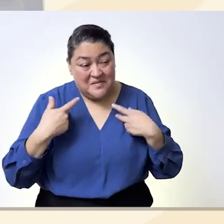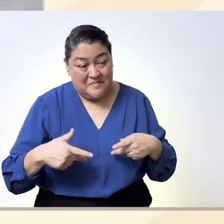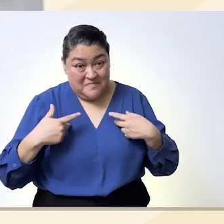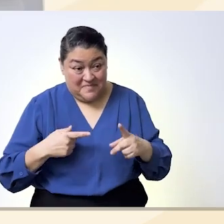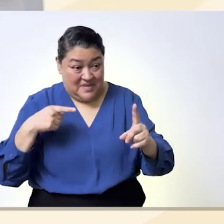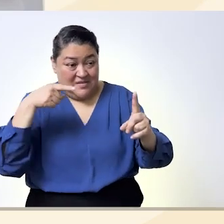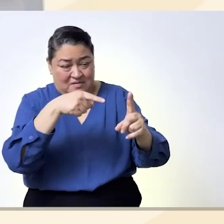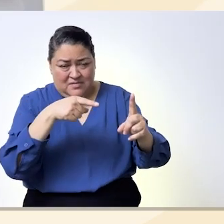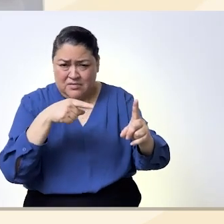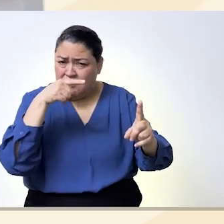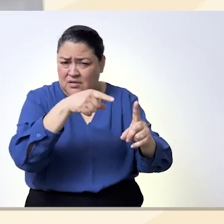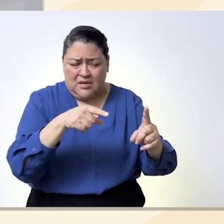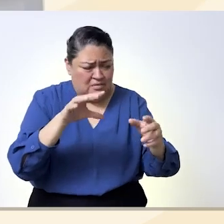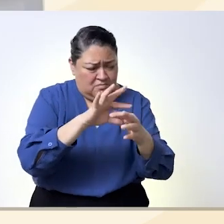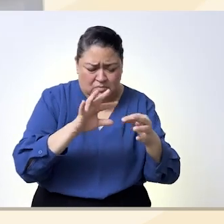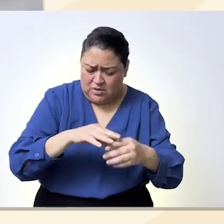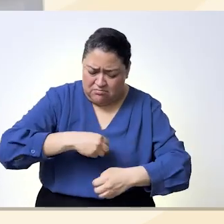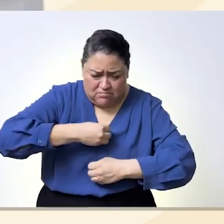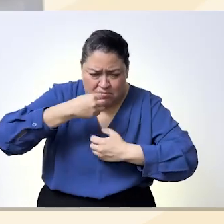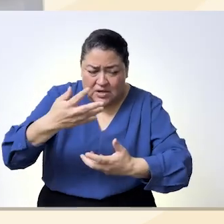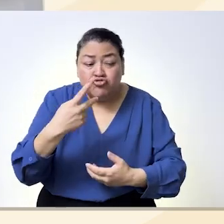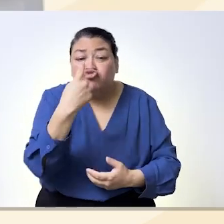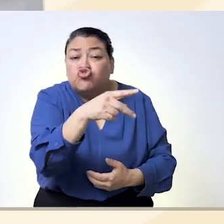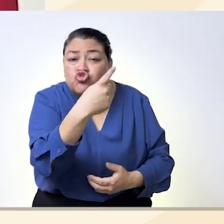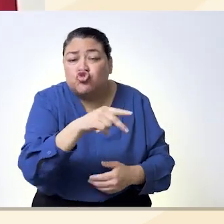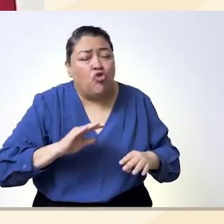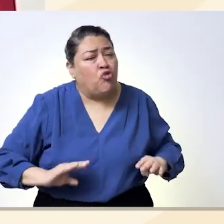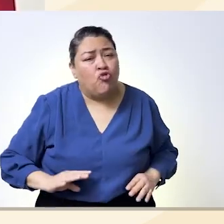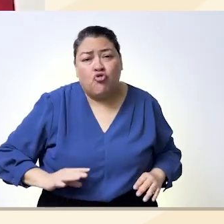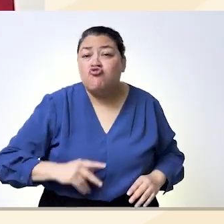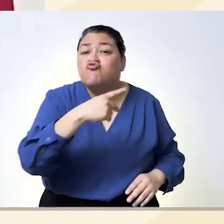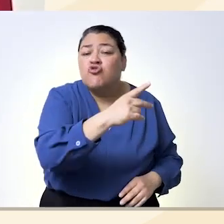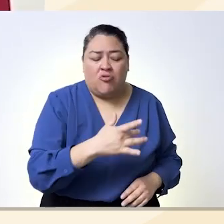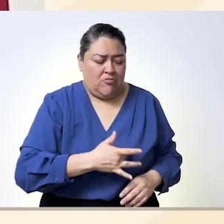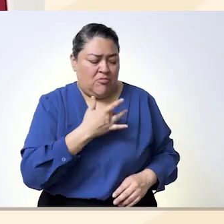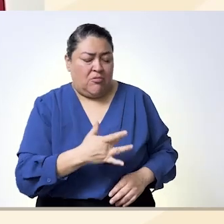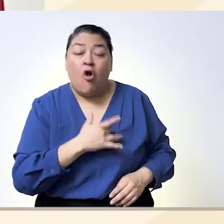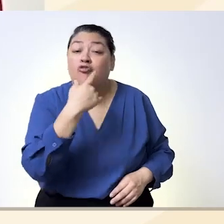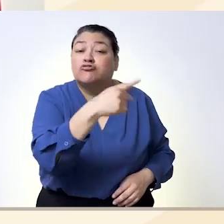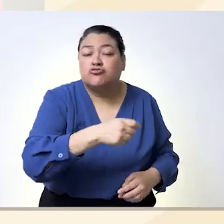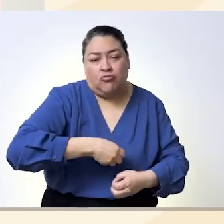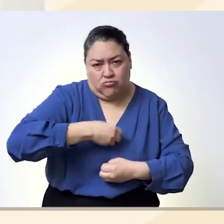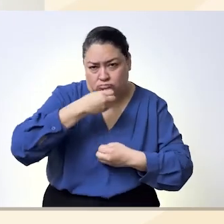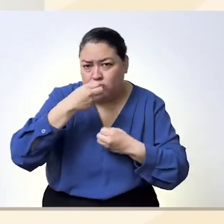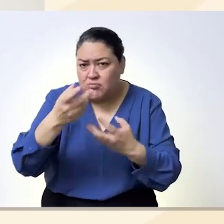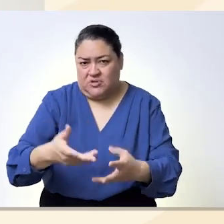propios términos, desde sus propios dolores, desde sus propias prioridades, y ese es todo un